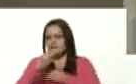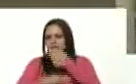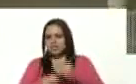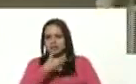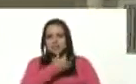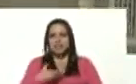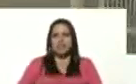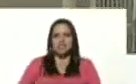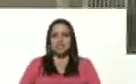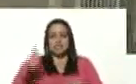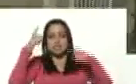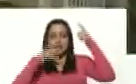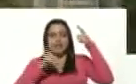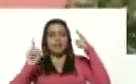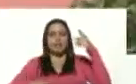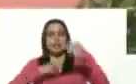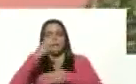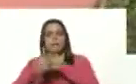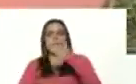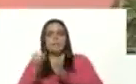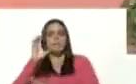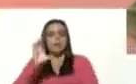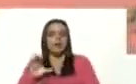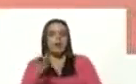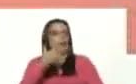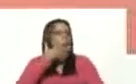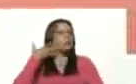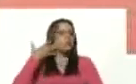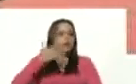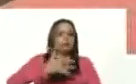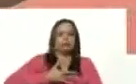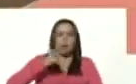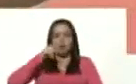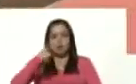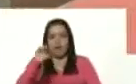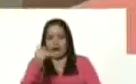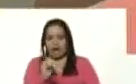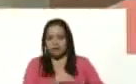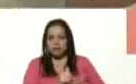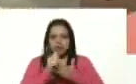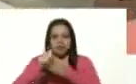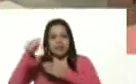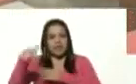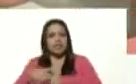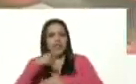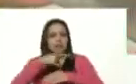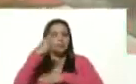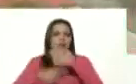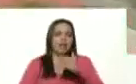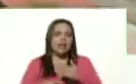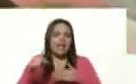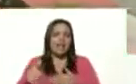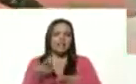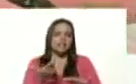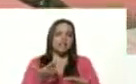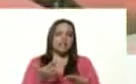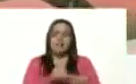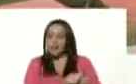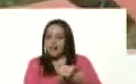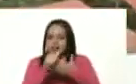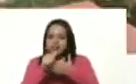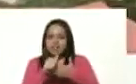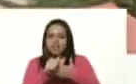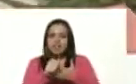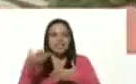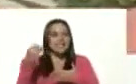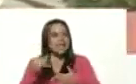y el plan de la patria. Nos sentimos orgullosos de que usted esté al frente de este plan, de este timón, presidente, y seguiremos